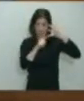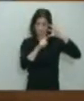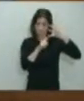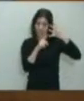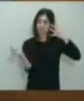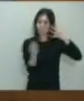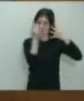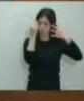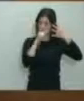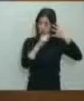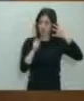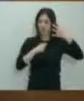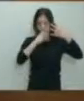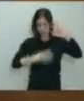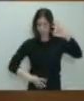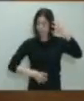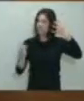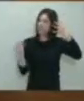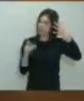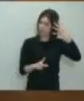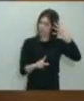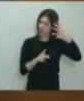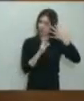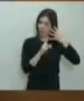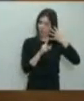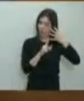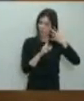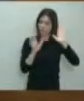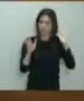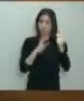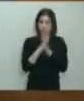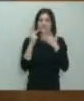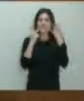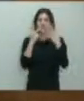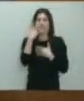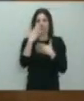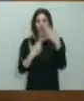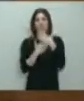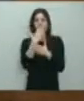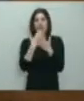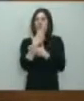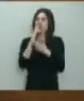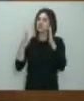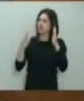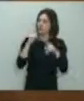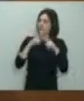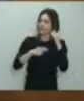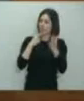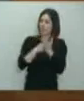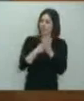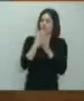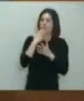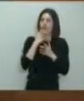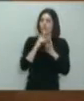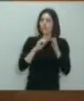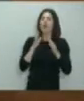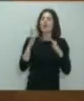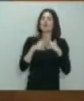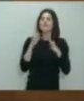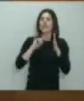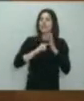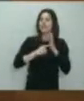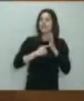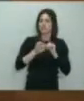pago. Estamos en los 75 días. Ya se lo dije, Castilla-La Mancha, gobernada por la Secretaría General del Partido